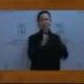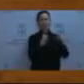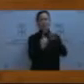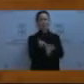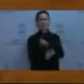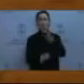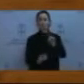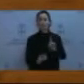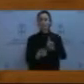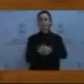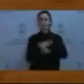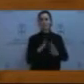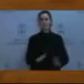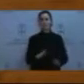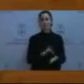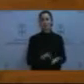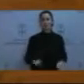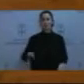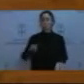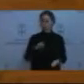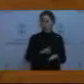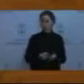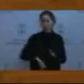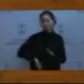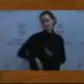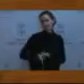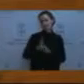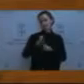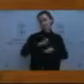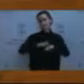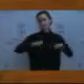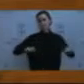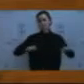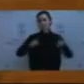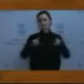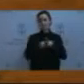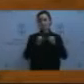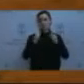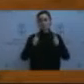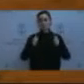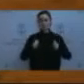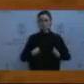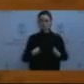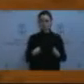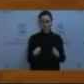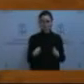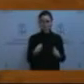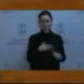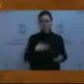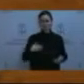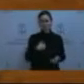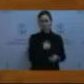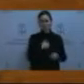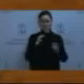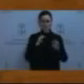siempre han llevado a cabo y siguen manteniendo mayoritariamente los mismos roles.